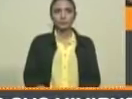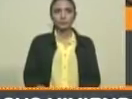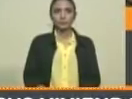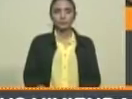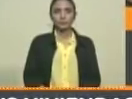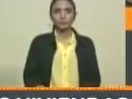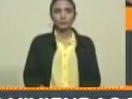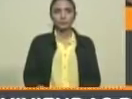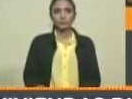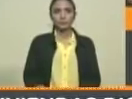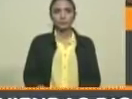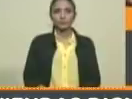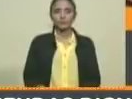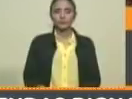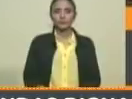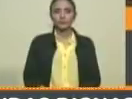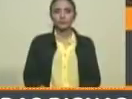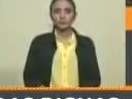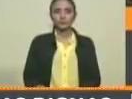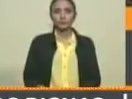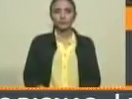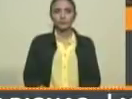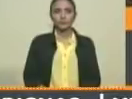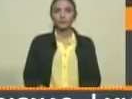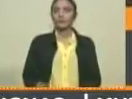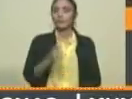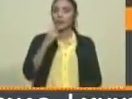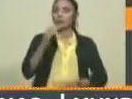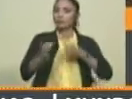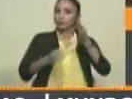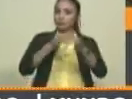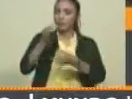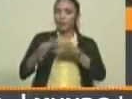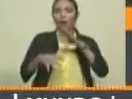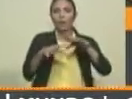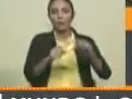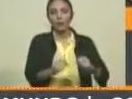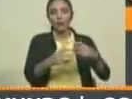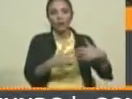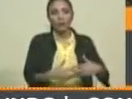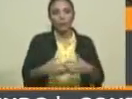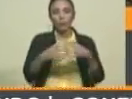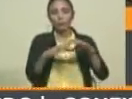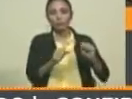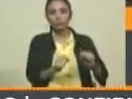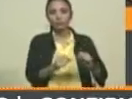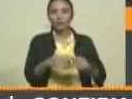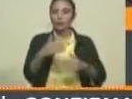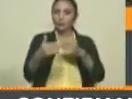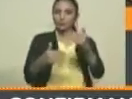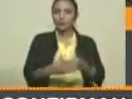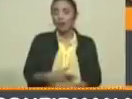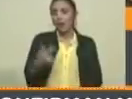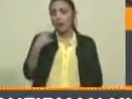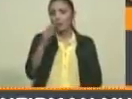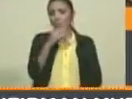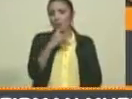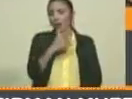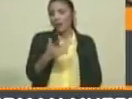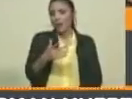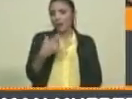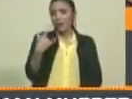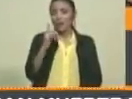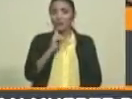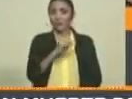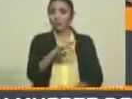Y usted sabe, presidente, como lo hemos conversado, que el imperialismo con Trump se maneja sin máscaras. Y no fue